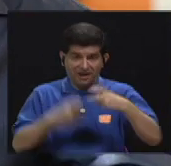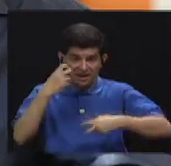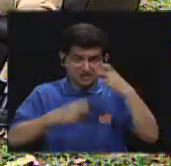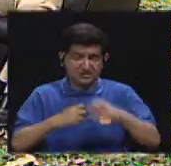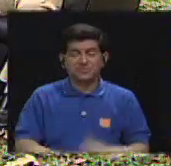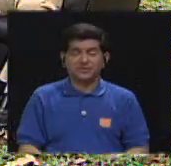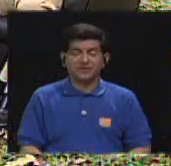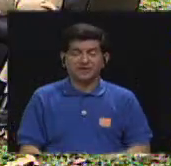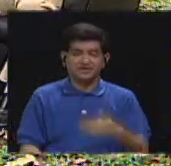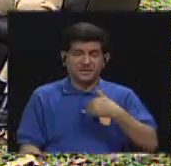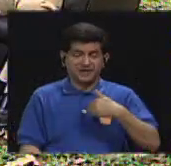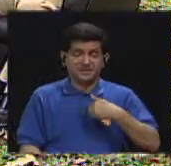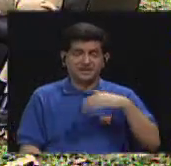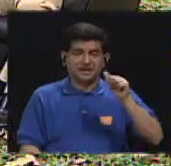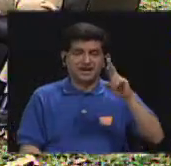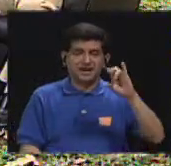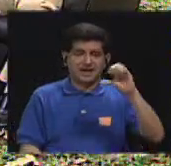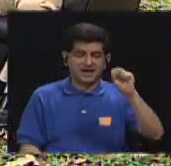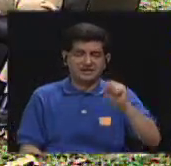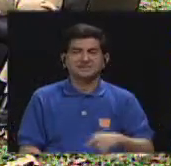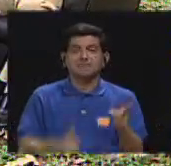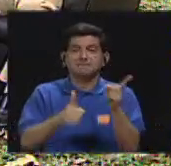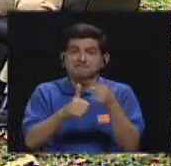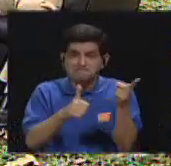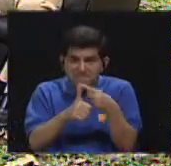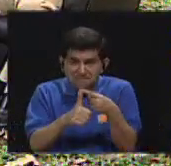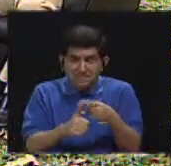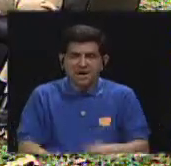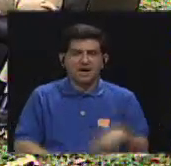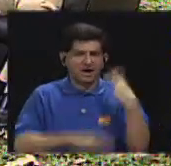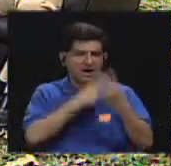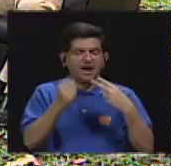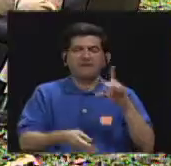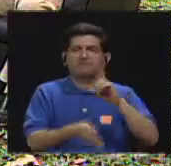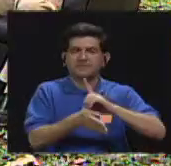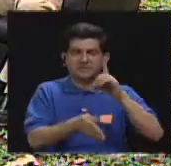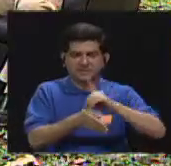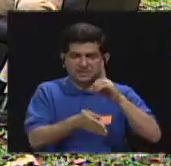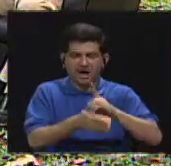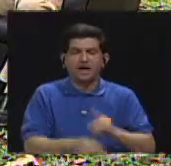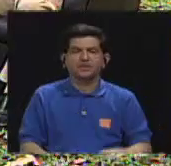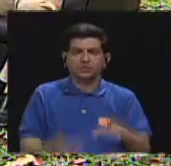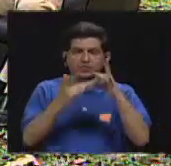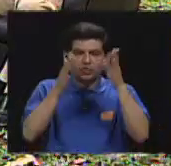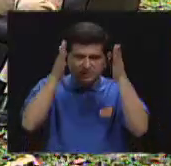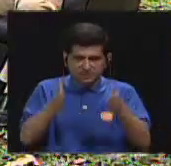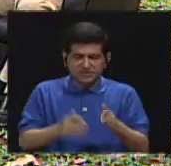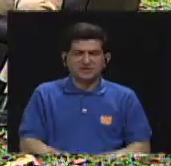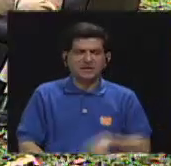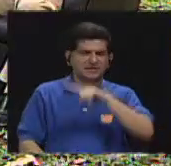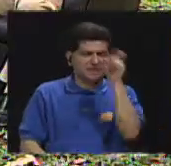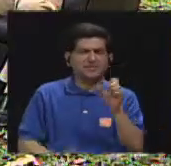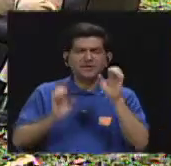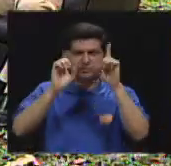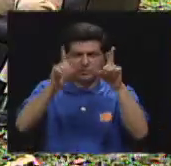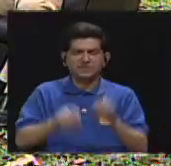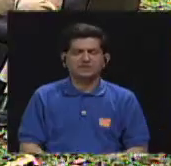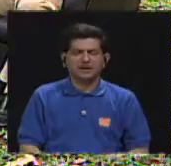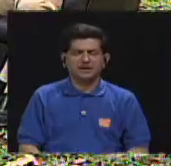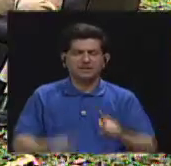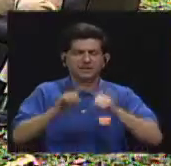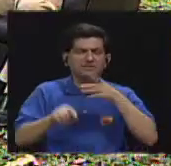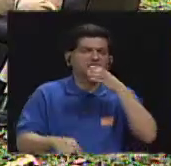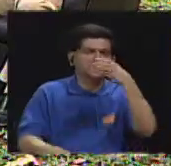de la caries? La primera es la visita al odontólogo, preguntar mucho en la parte educativa, las